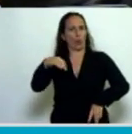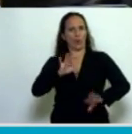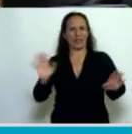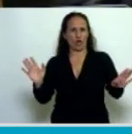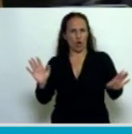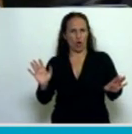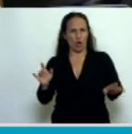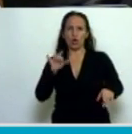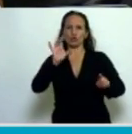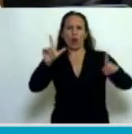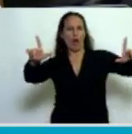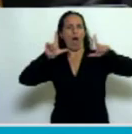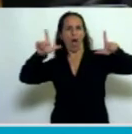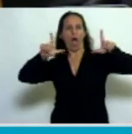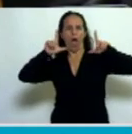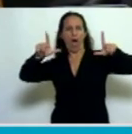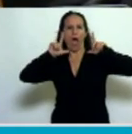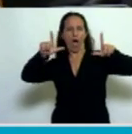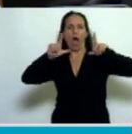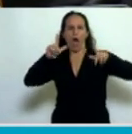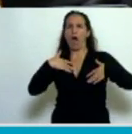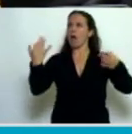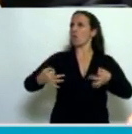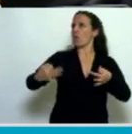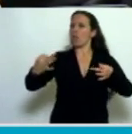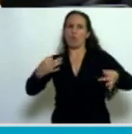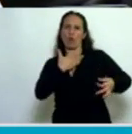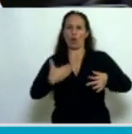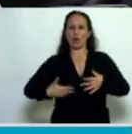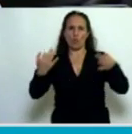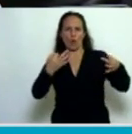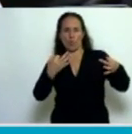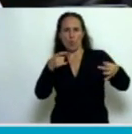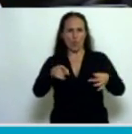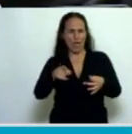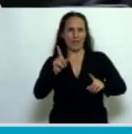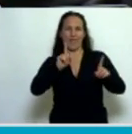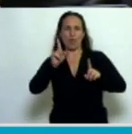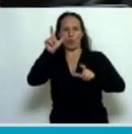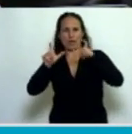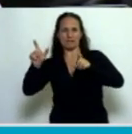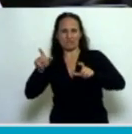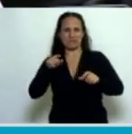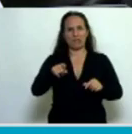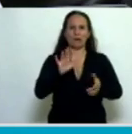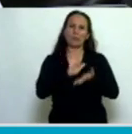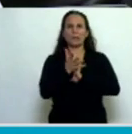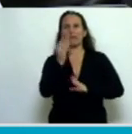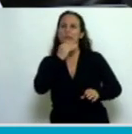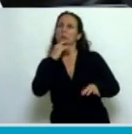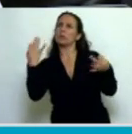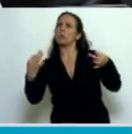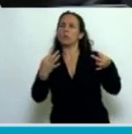la autoglorificación, la canonización política de algunos y el sustento de una ficción impuesta a través